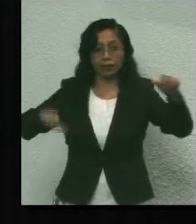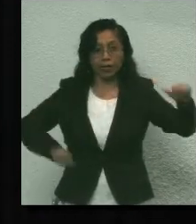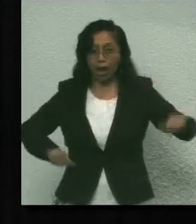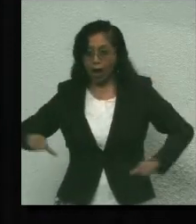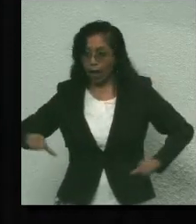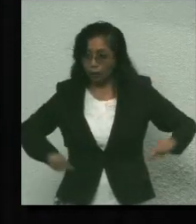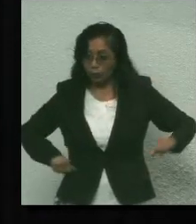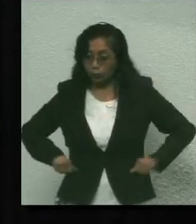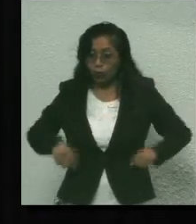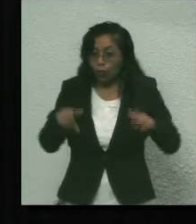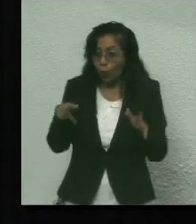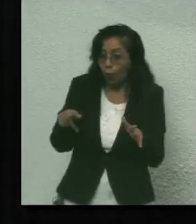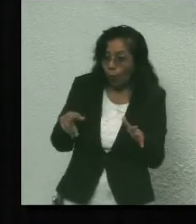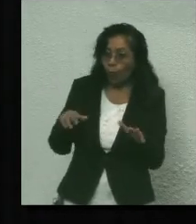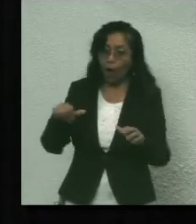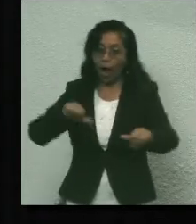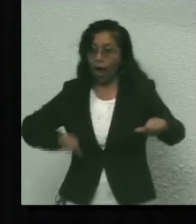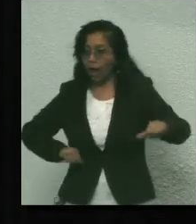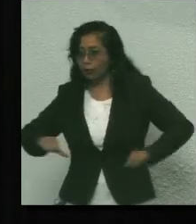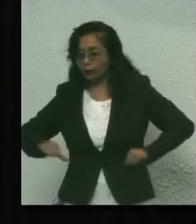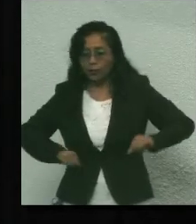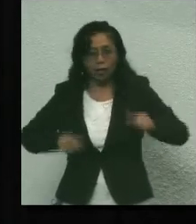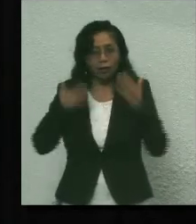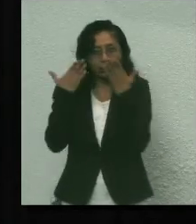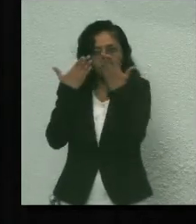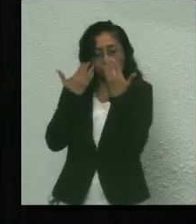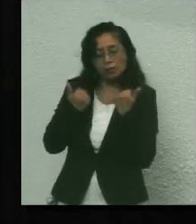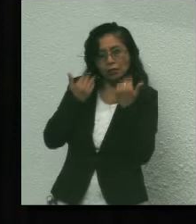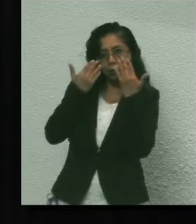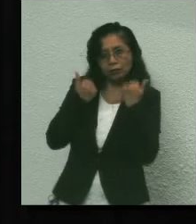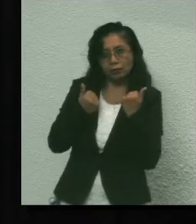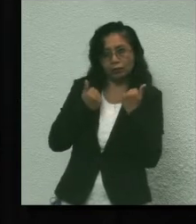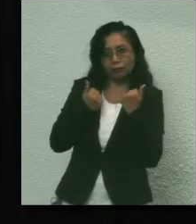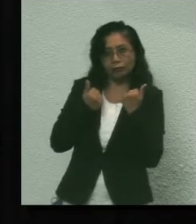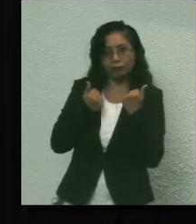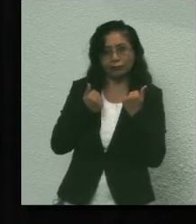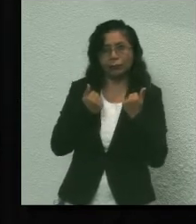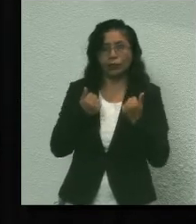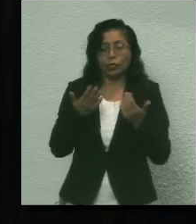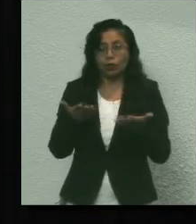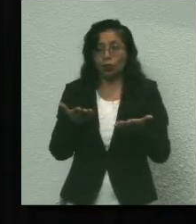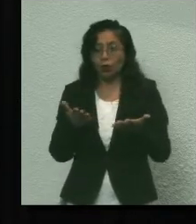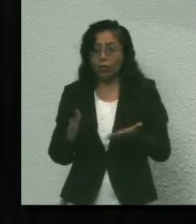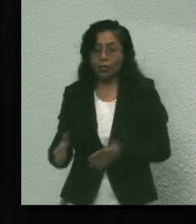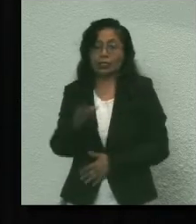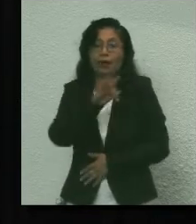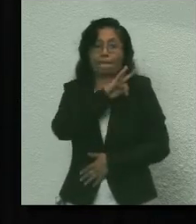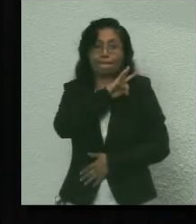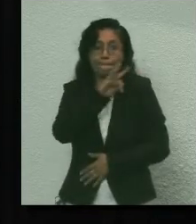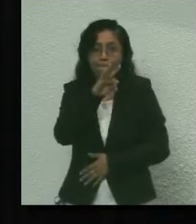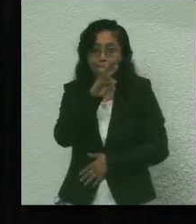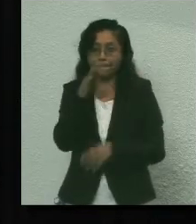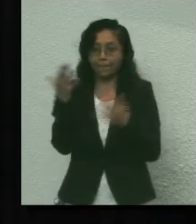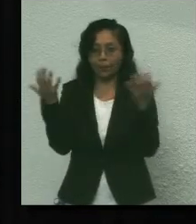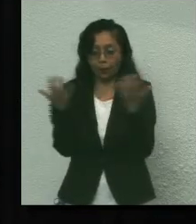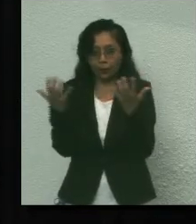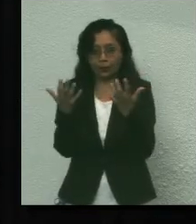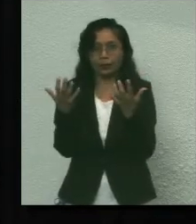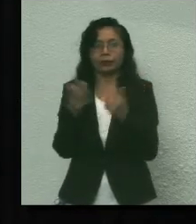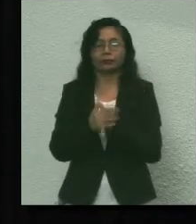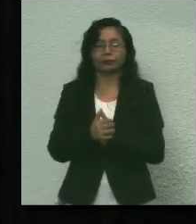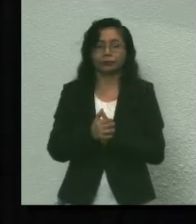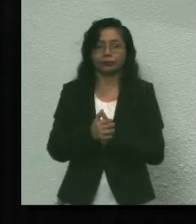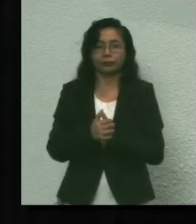de sus colaboradores que podrían tener hacer o dejar de hacer en el ejercicio